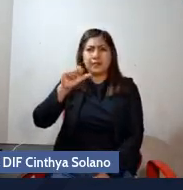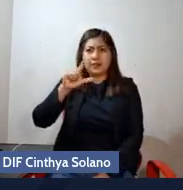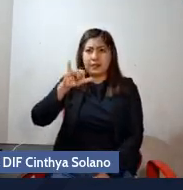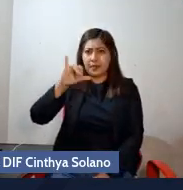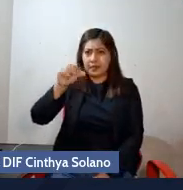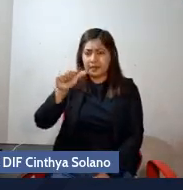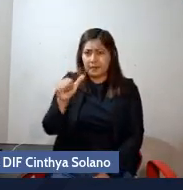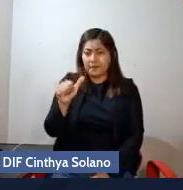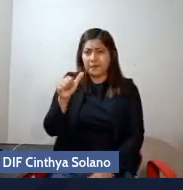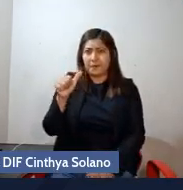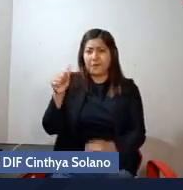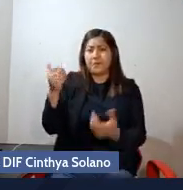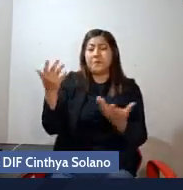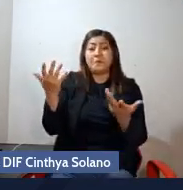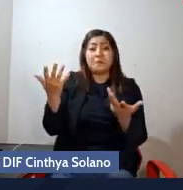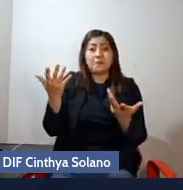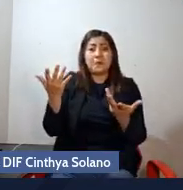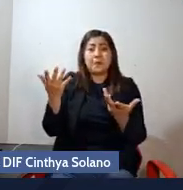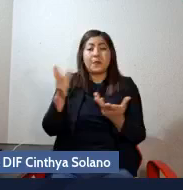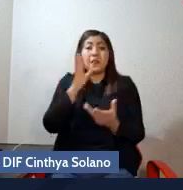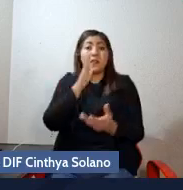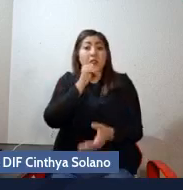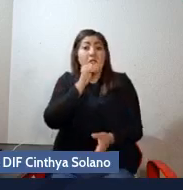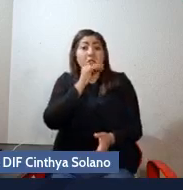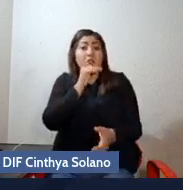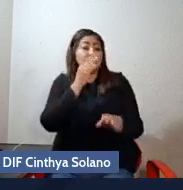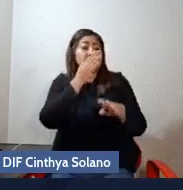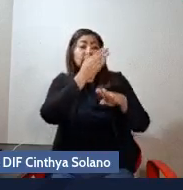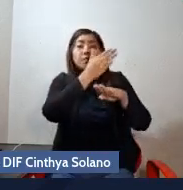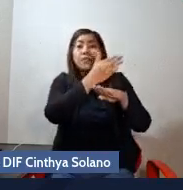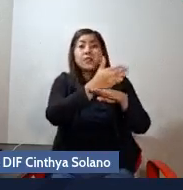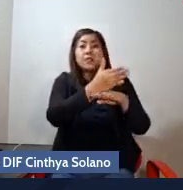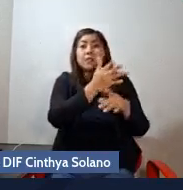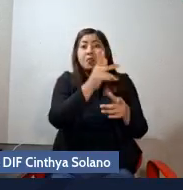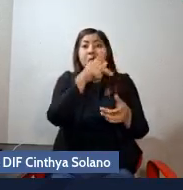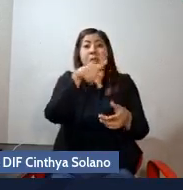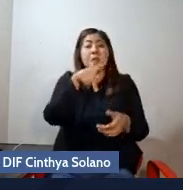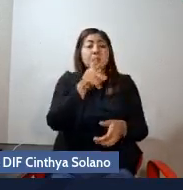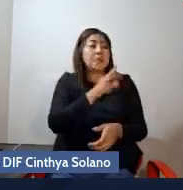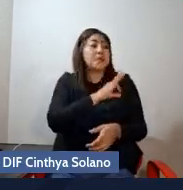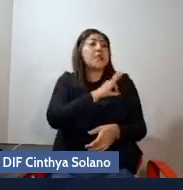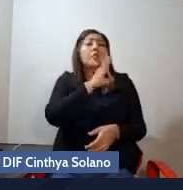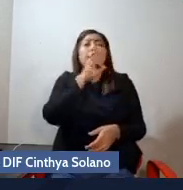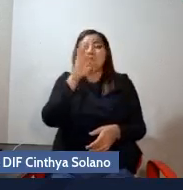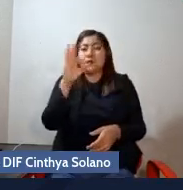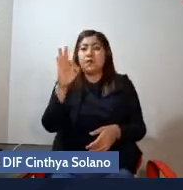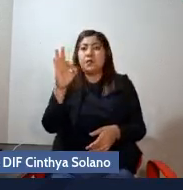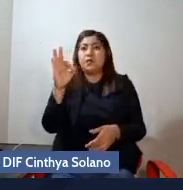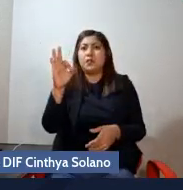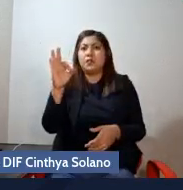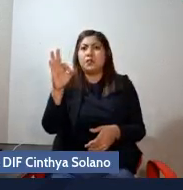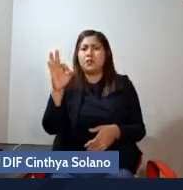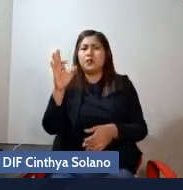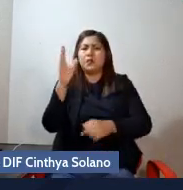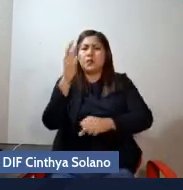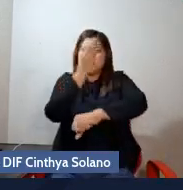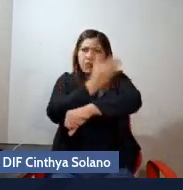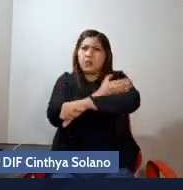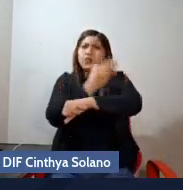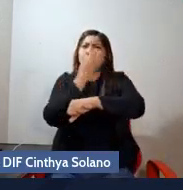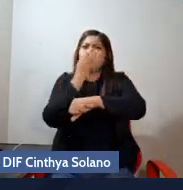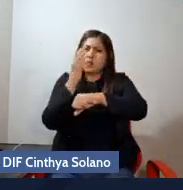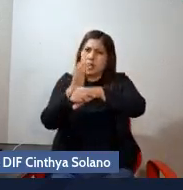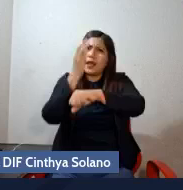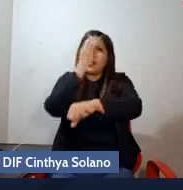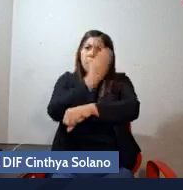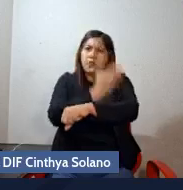tenemos la competencia para poder incidir, pero que sí podemos darles acompañamiento y orientación para que puedan presentar esa